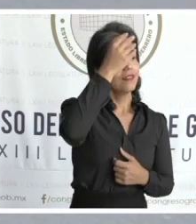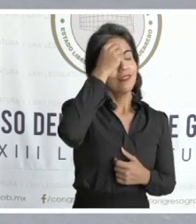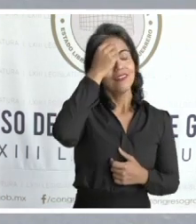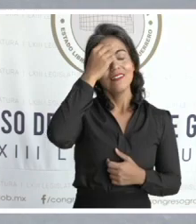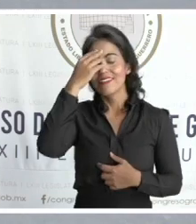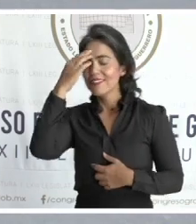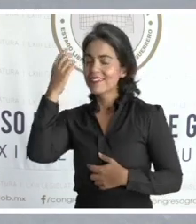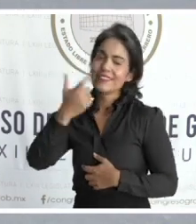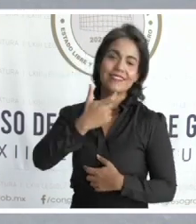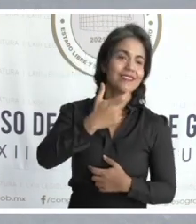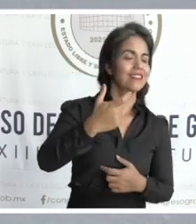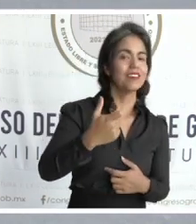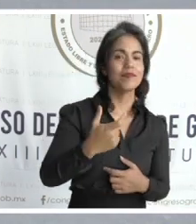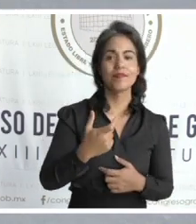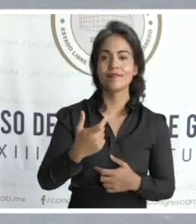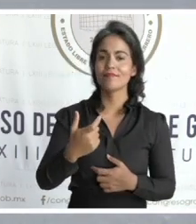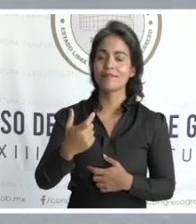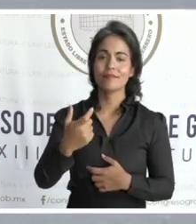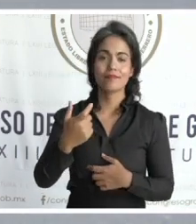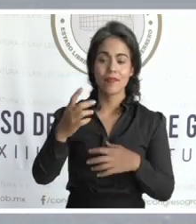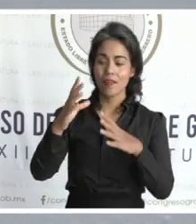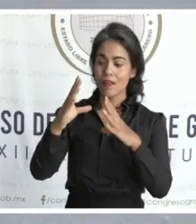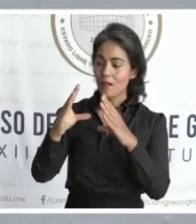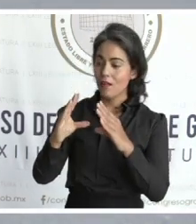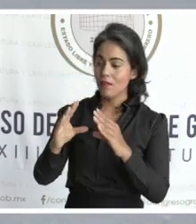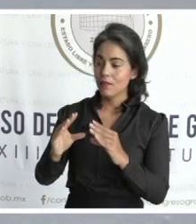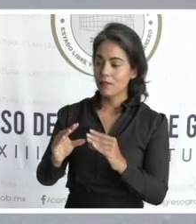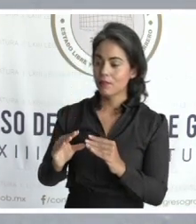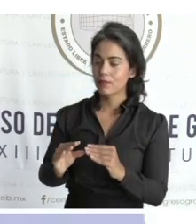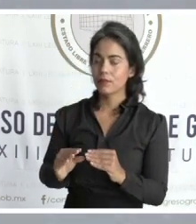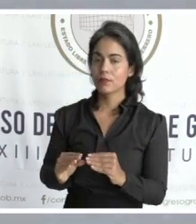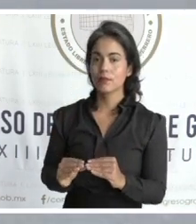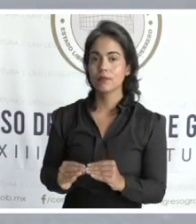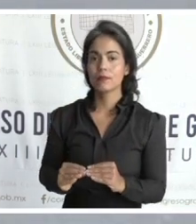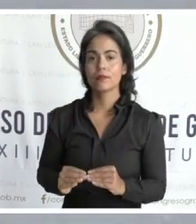Hoy, en esa escuela,